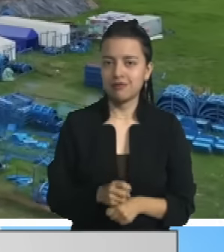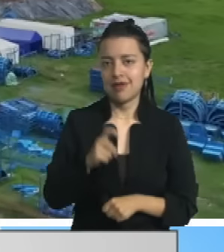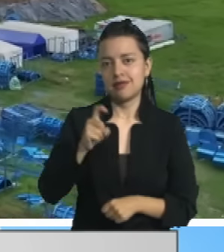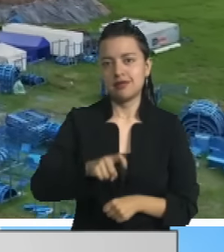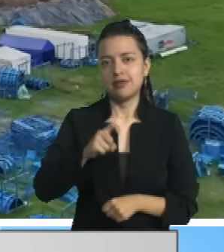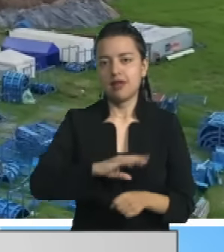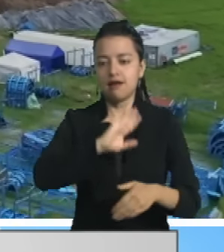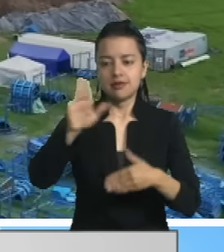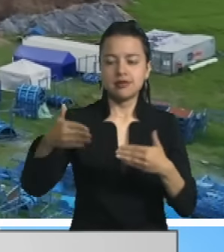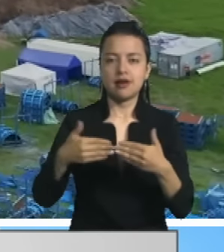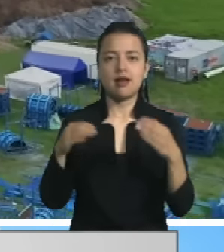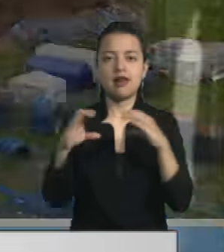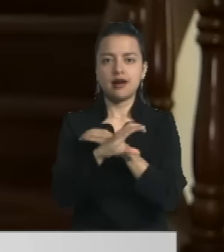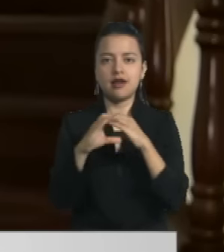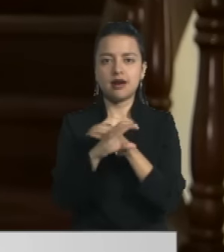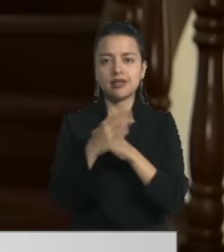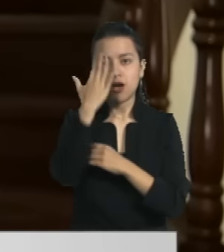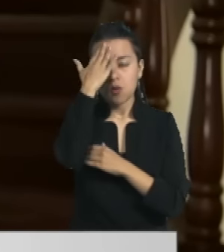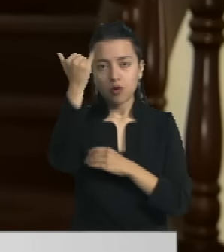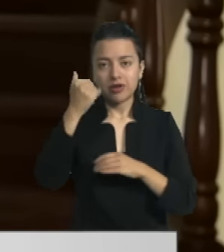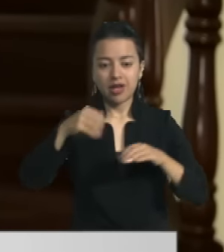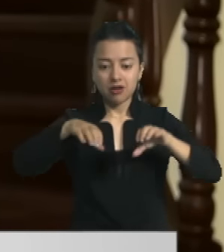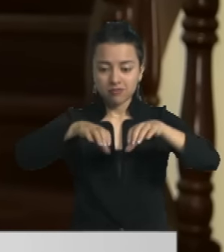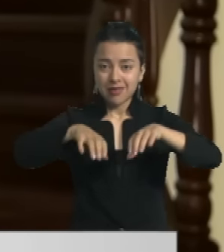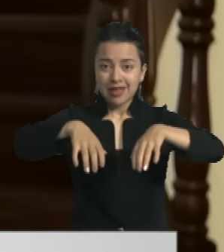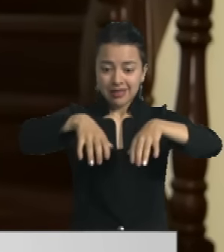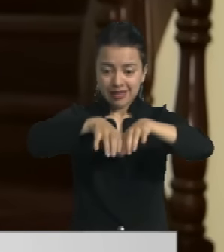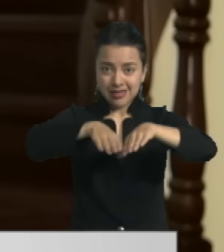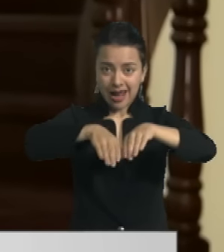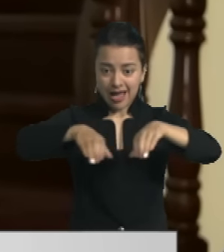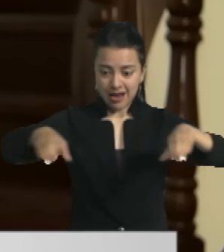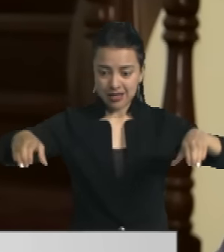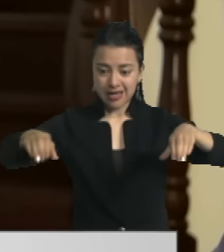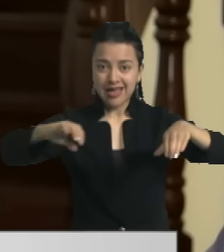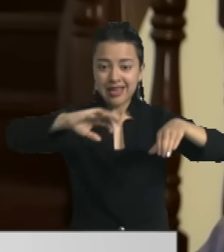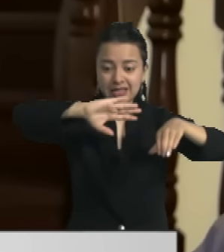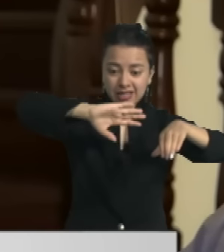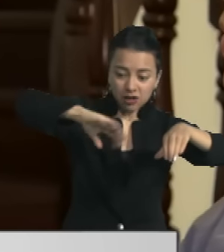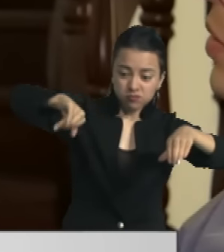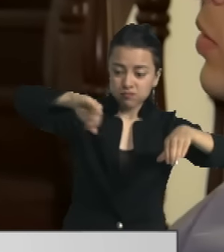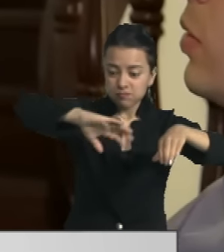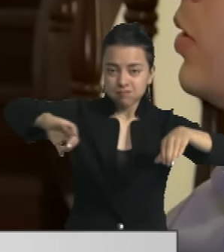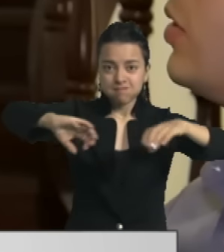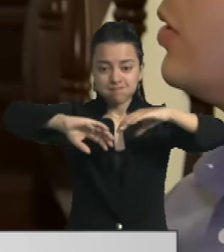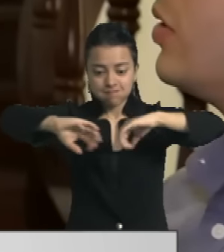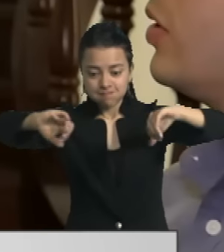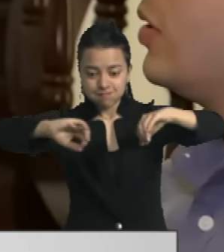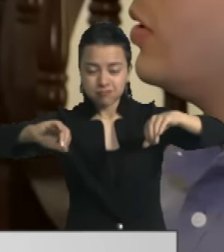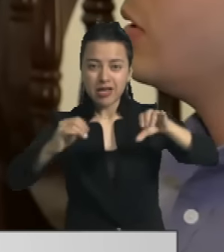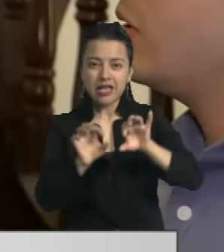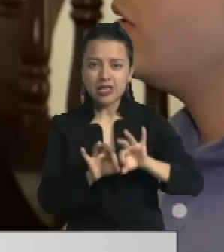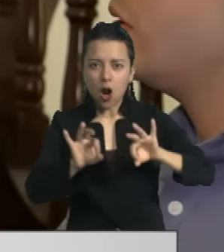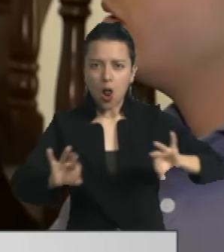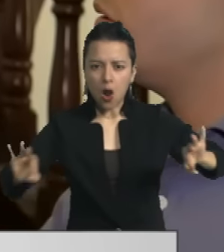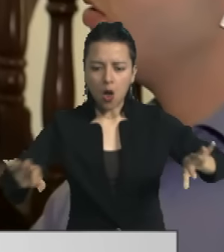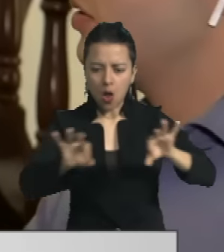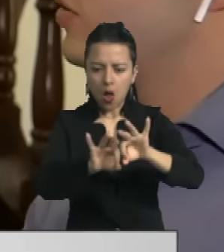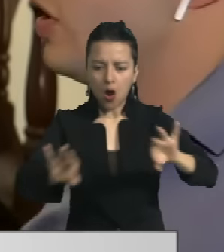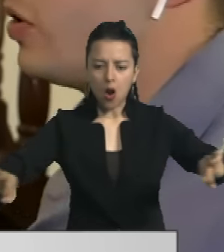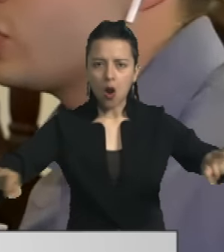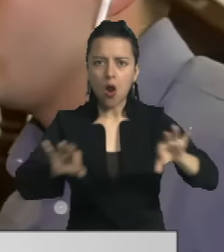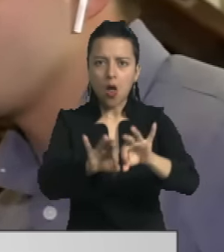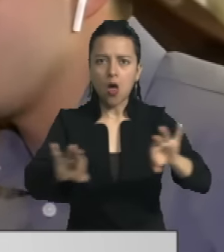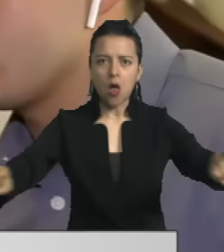enclavada la red más importante de desarrollos económicos industriales y de servicios de la ciudad de Bogotá y financieros